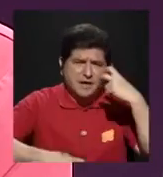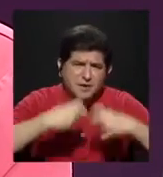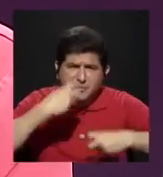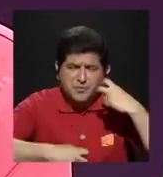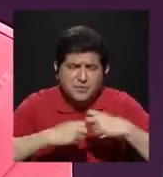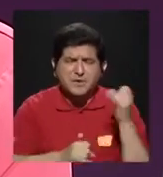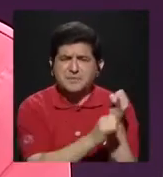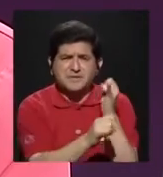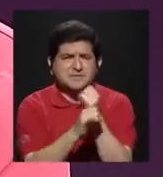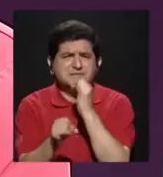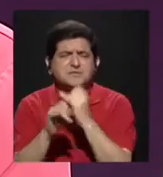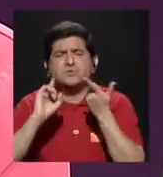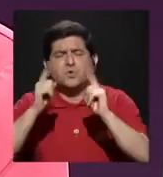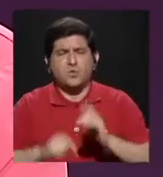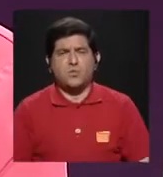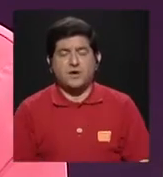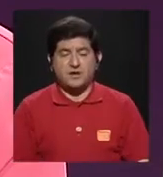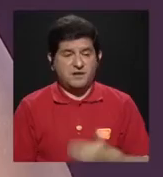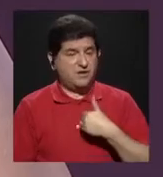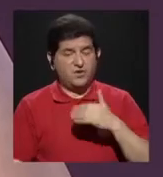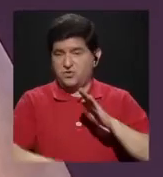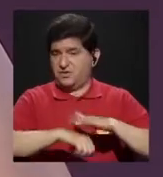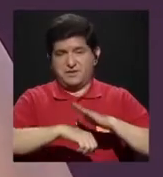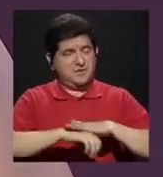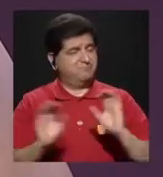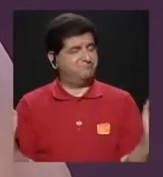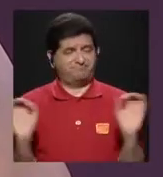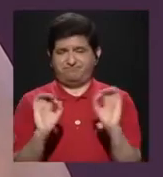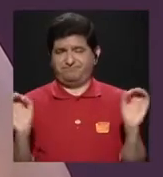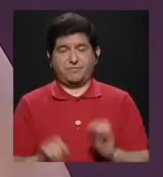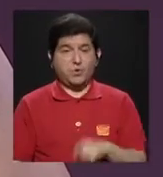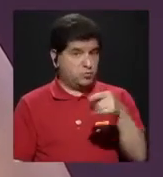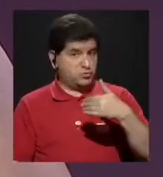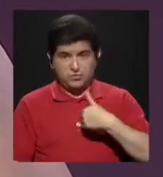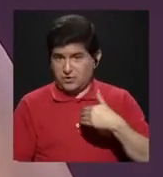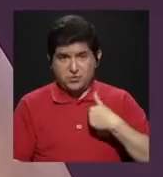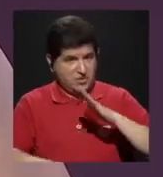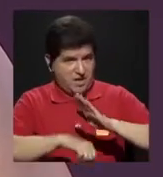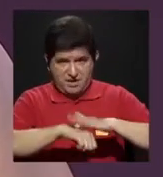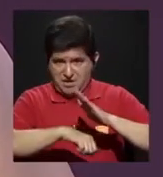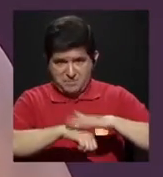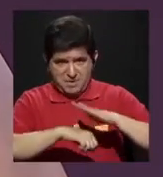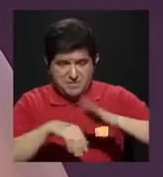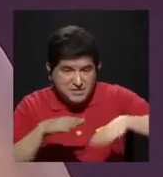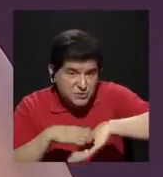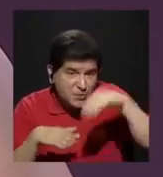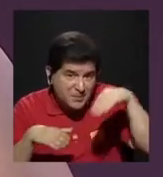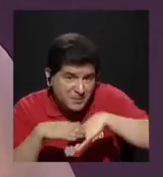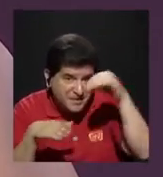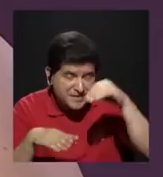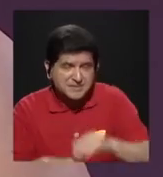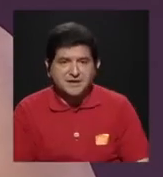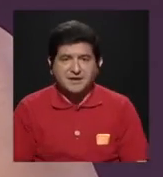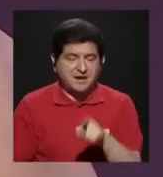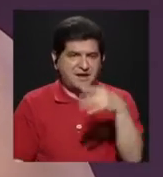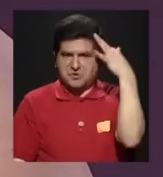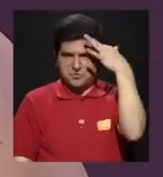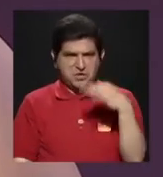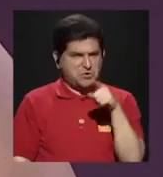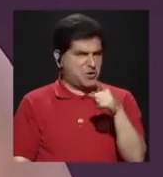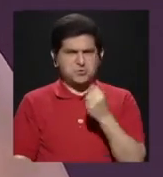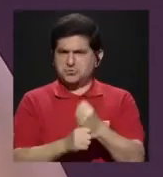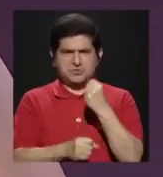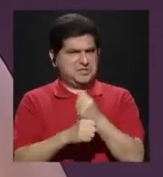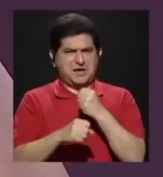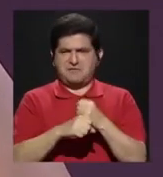instituciones? El no tener licencias, porque al usted no tener, digamos, la licencia de extracción, a usted ya no le van a creer que usted se dedica